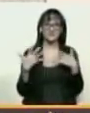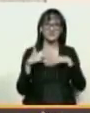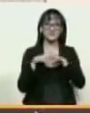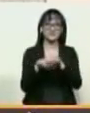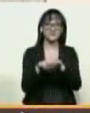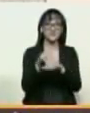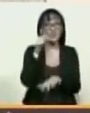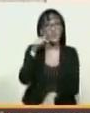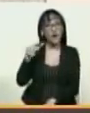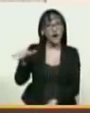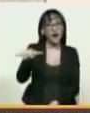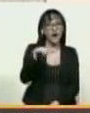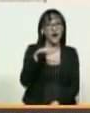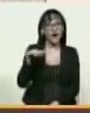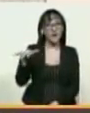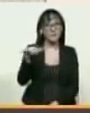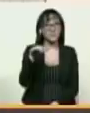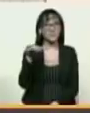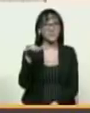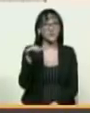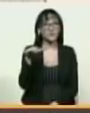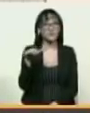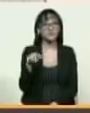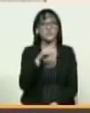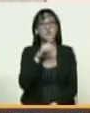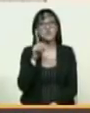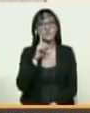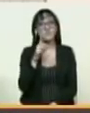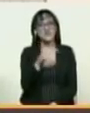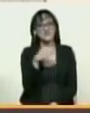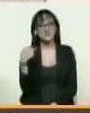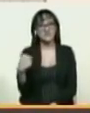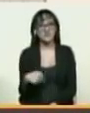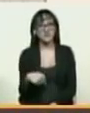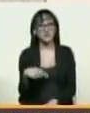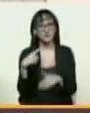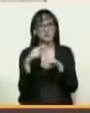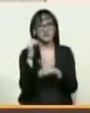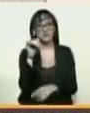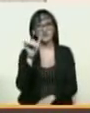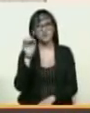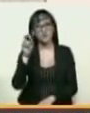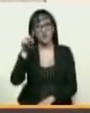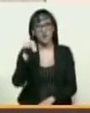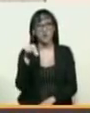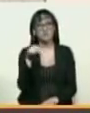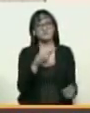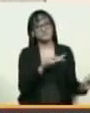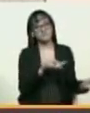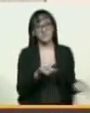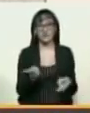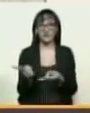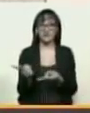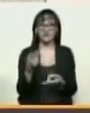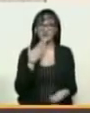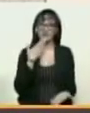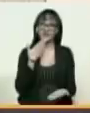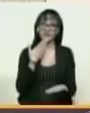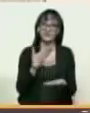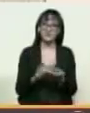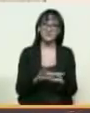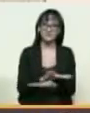Campo, el señor Sijong Sou. Le doy la cordial bienvenida y el